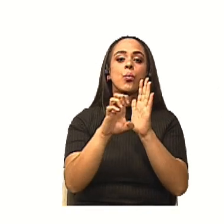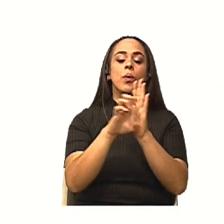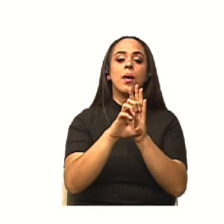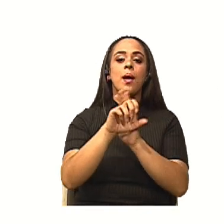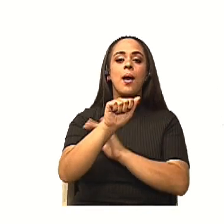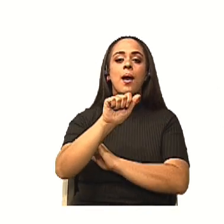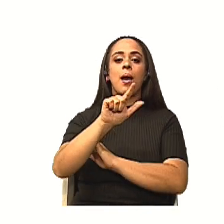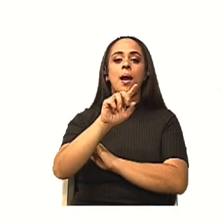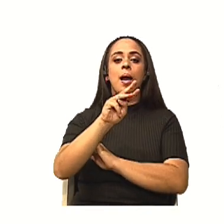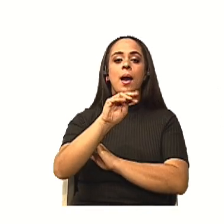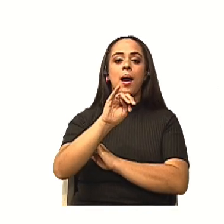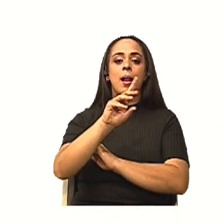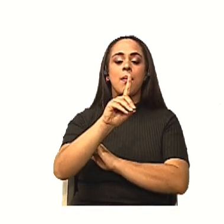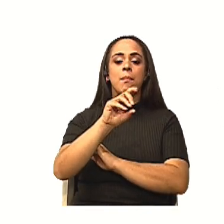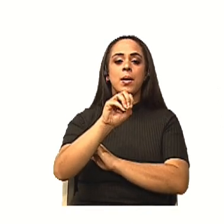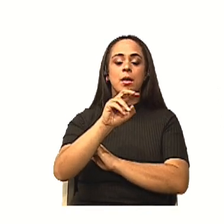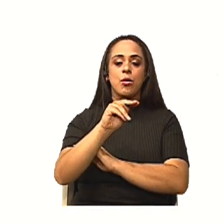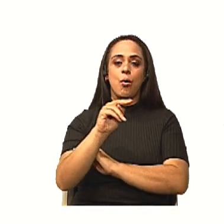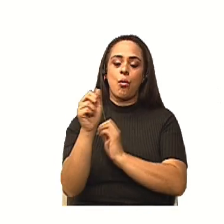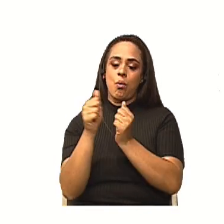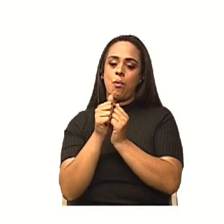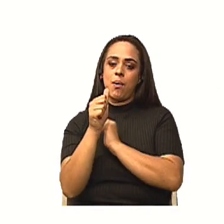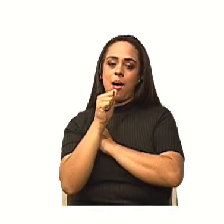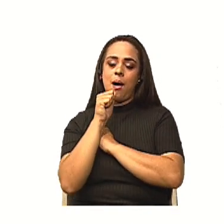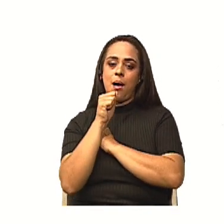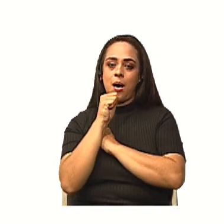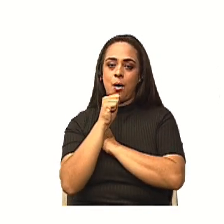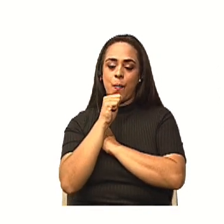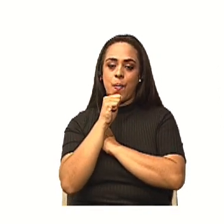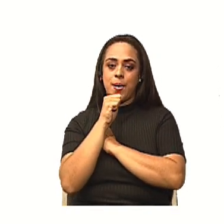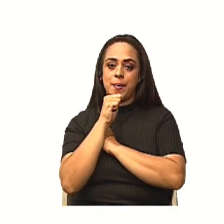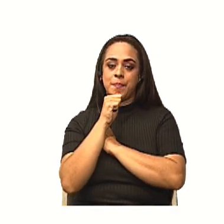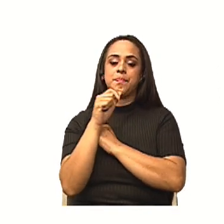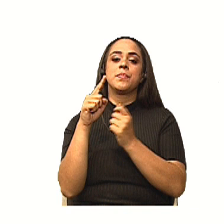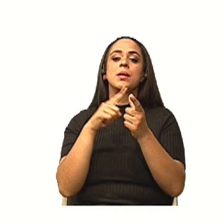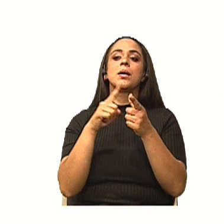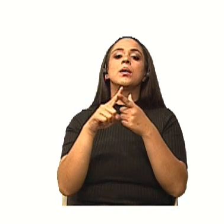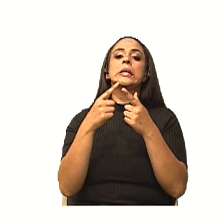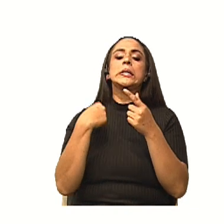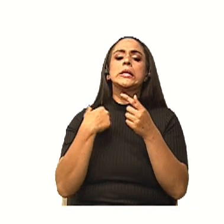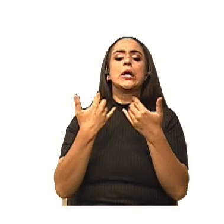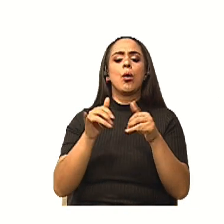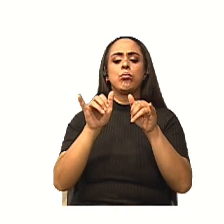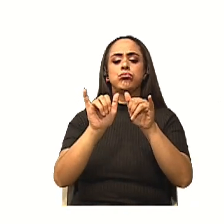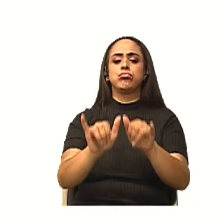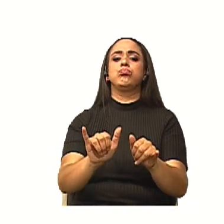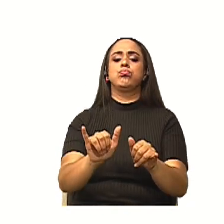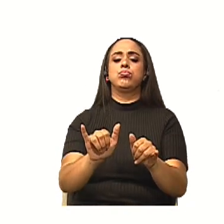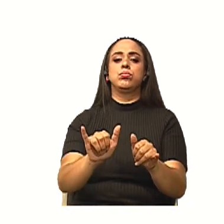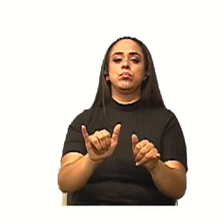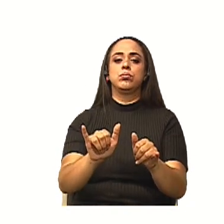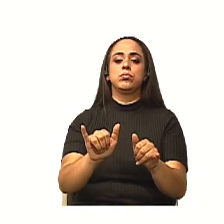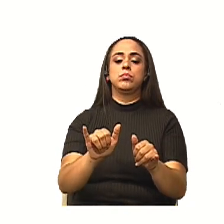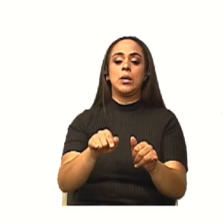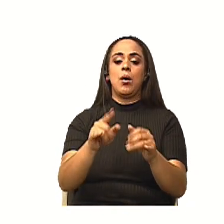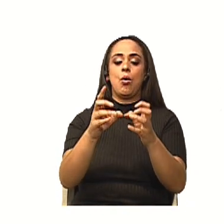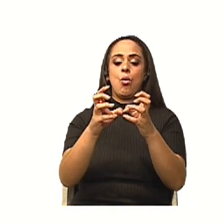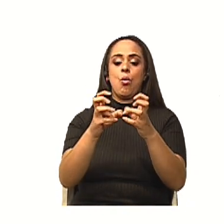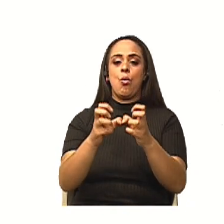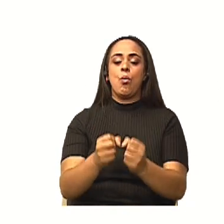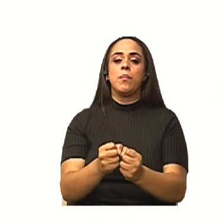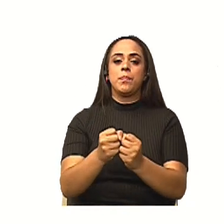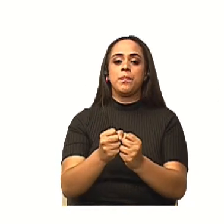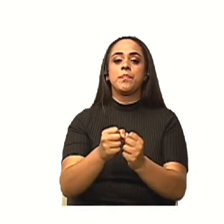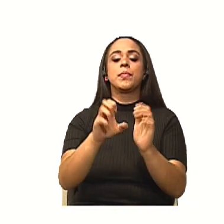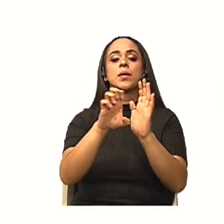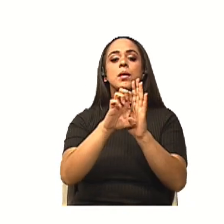almidón con agua, porque el almidón son partículas muy grandes, entonces si yo lo dejo reposar, el almidón se va al fondo. Y otro ejemplo son